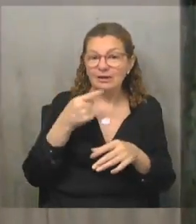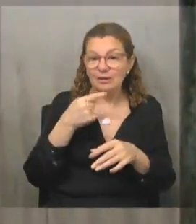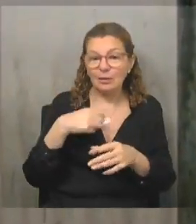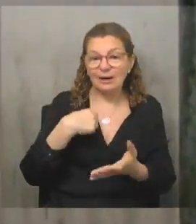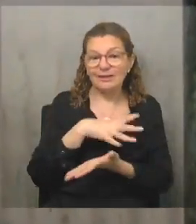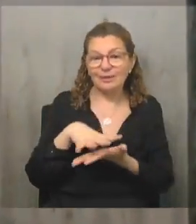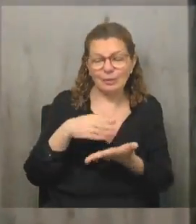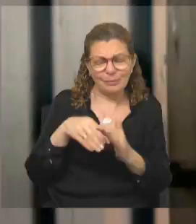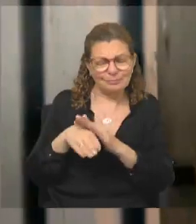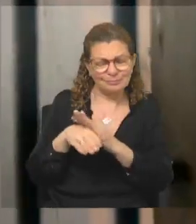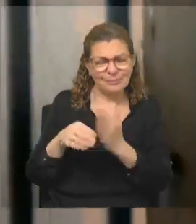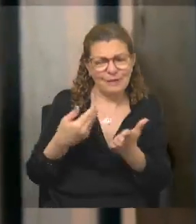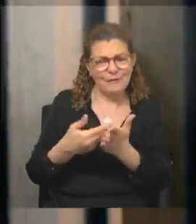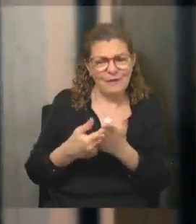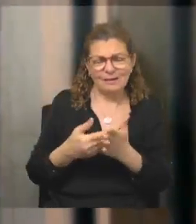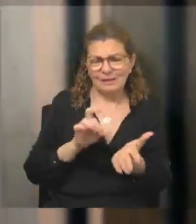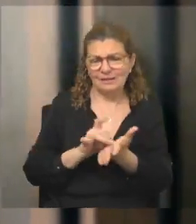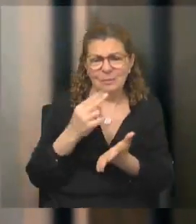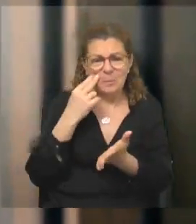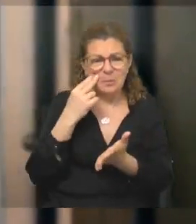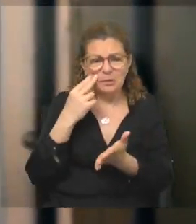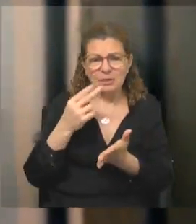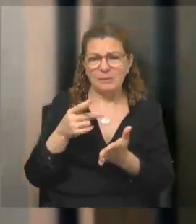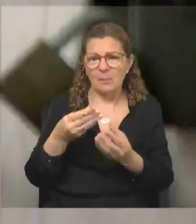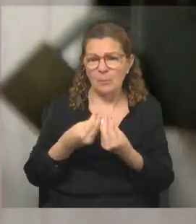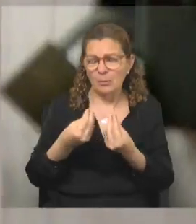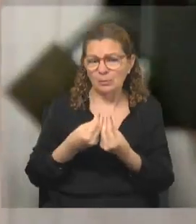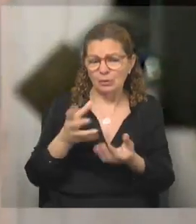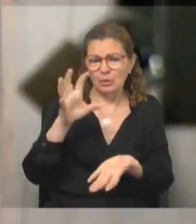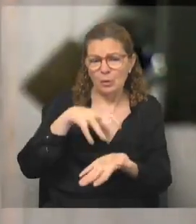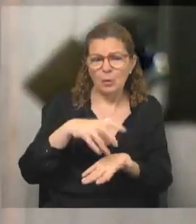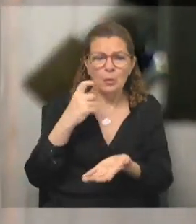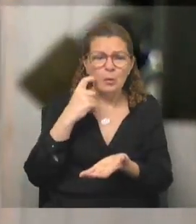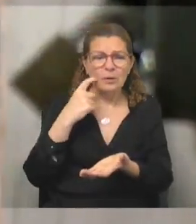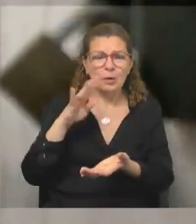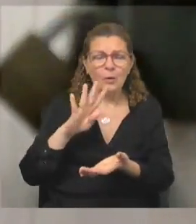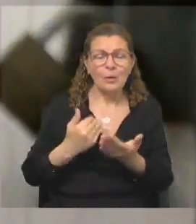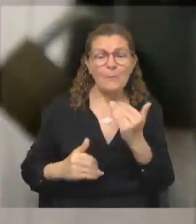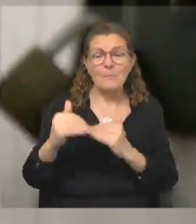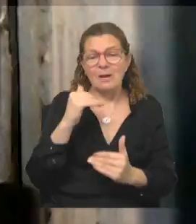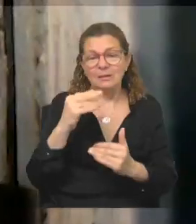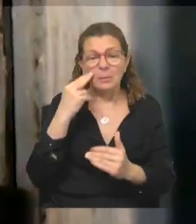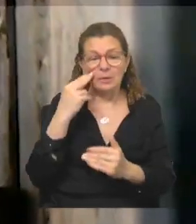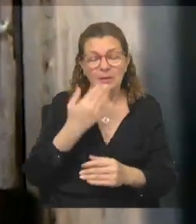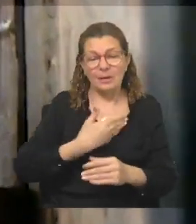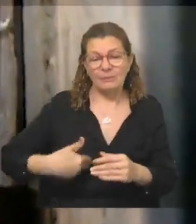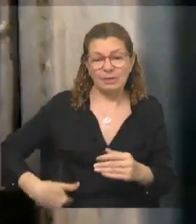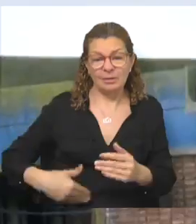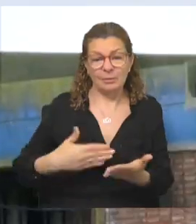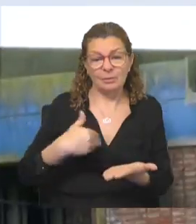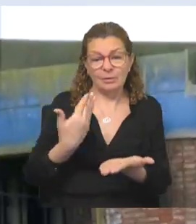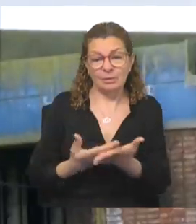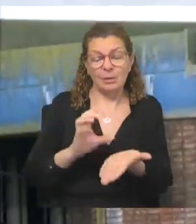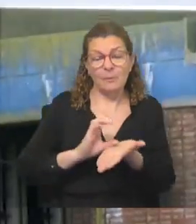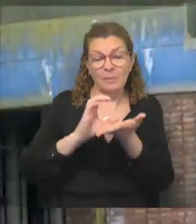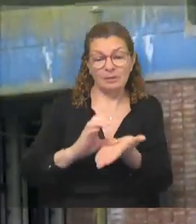situación de hacinamiento y falta de tratamiento del sistema carcelario y de ese módulo en particular por lo que el estado deberá resarcir a las